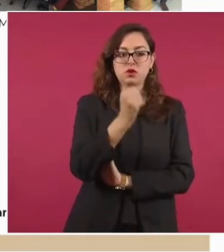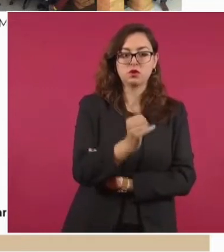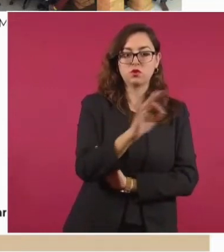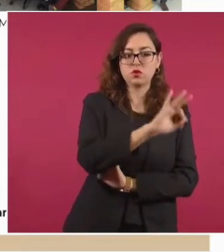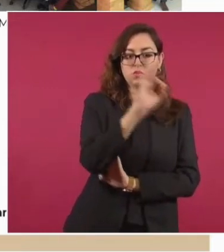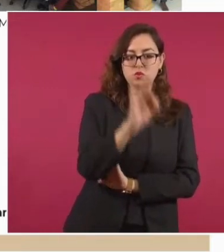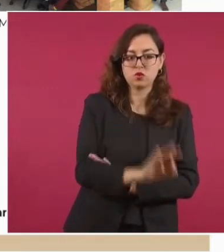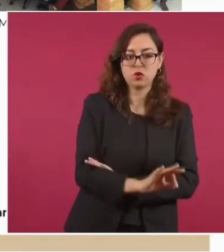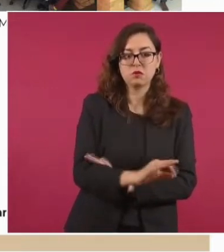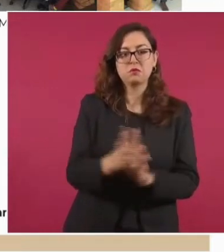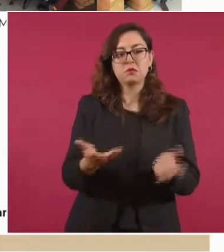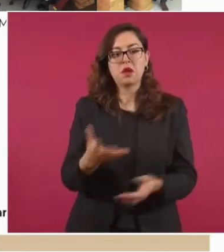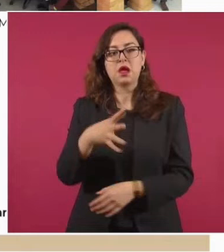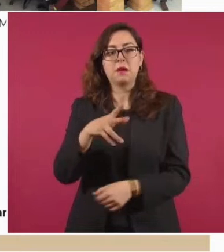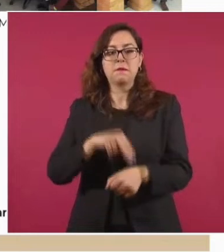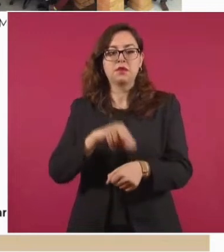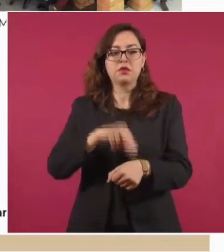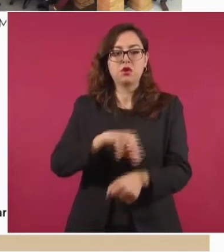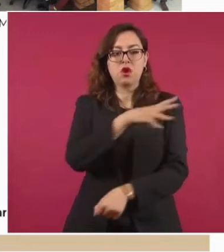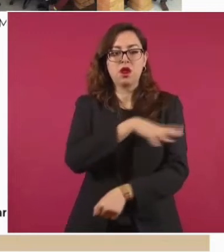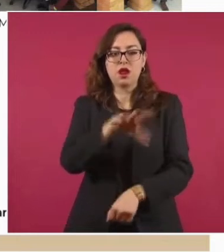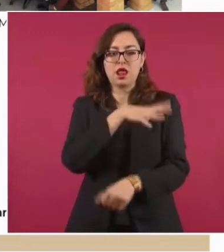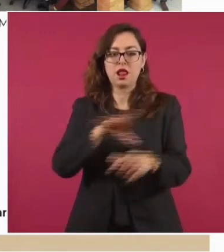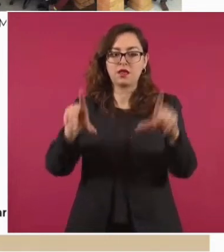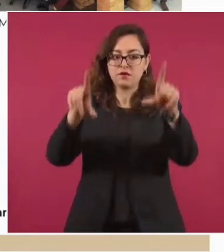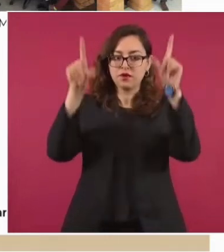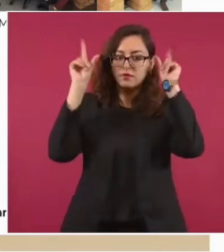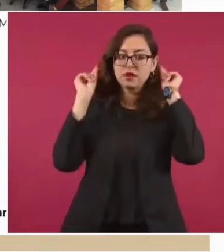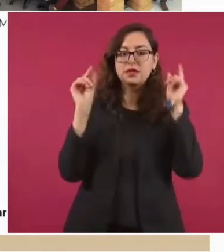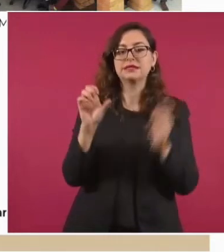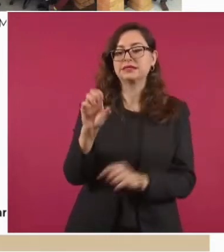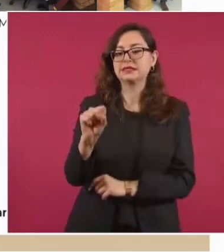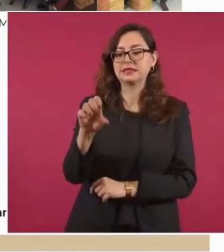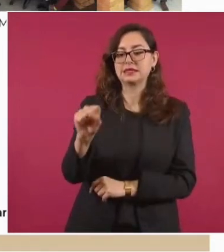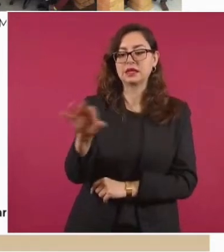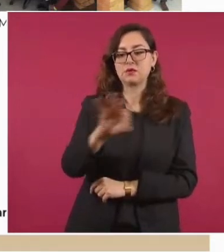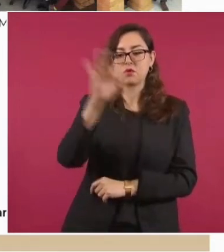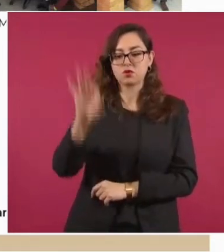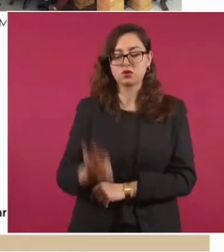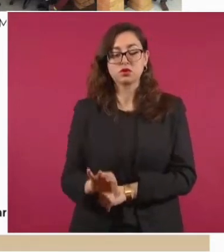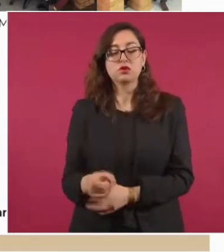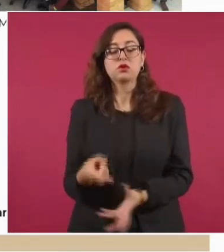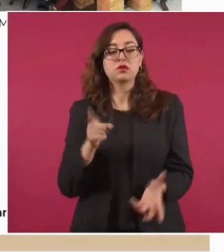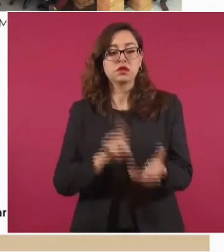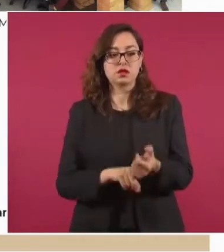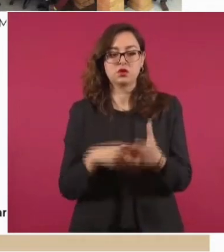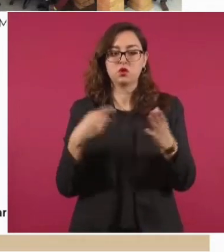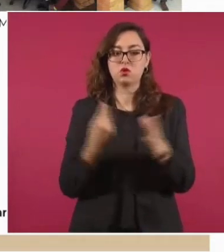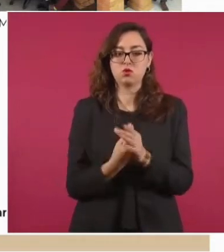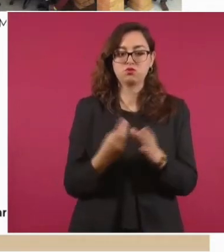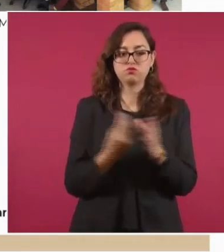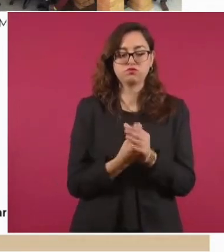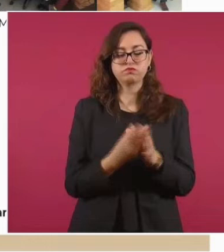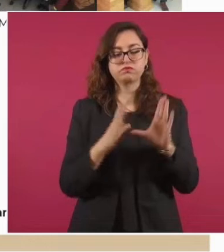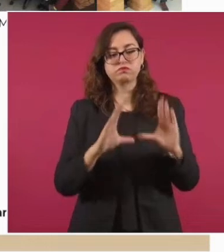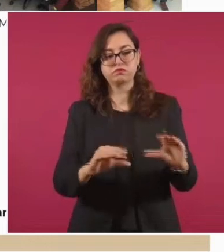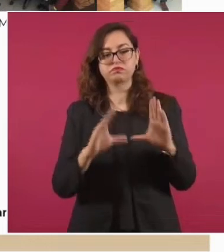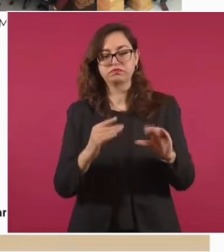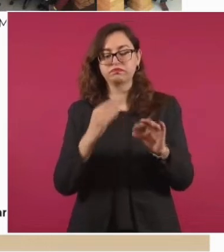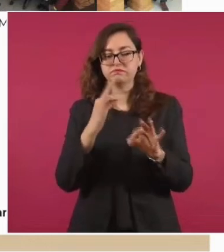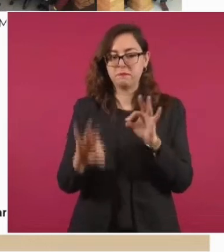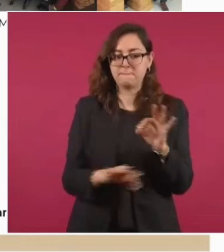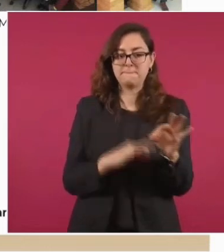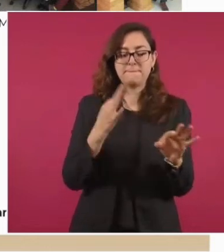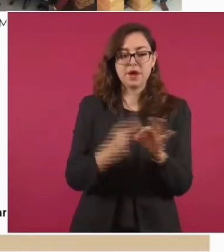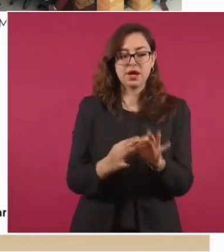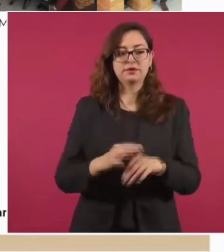del 60%, y ya estamos concluyendo los procesos de capacitación en primer y segundo nivel de atención.